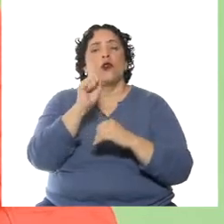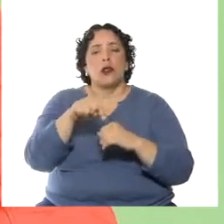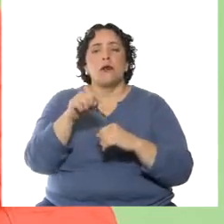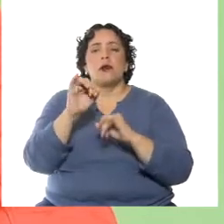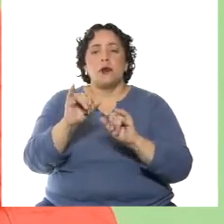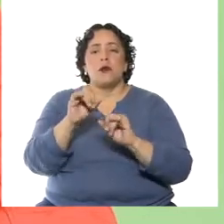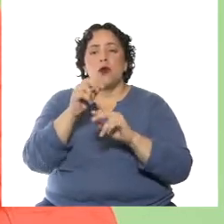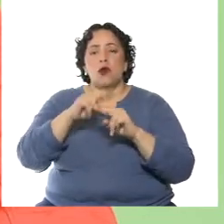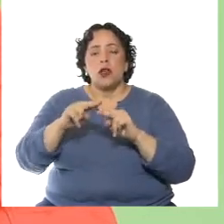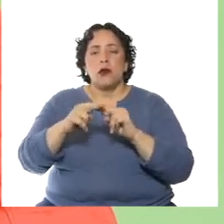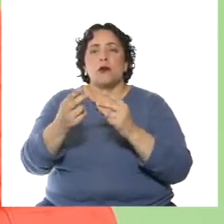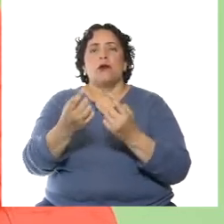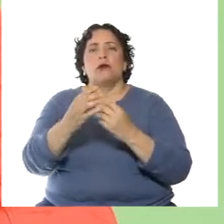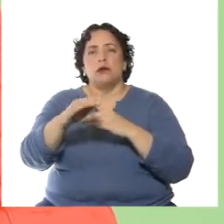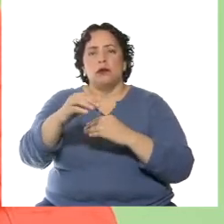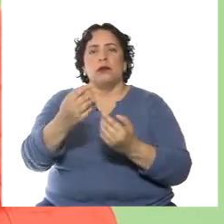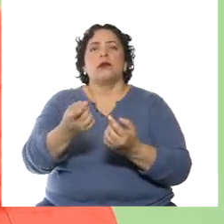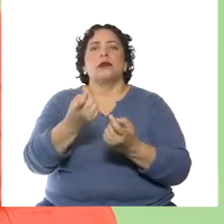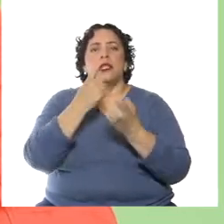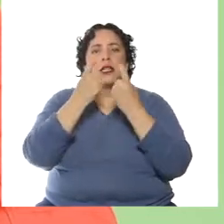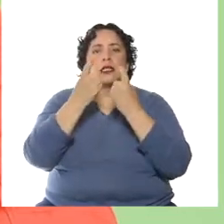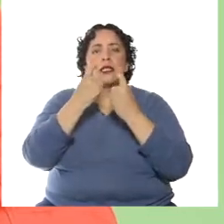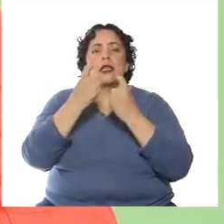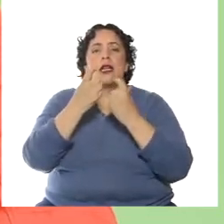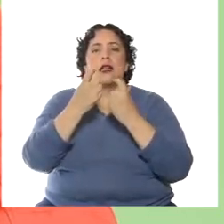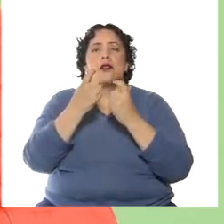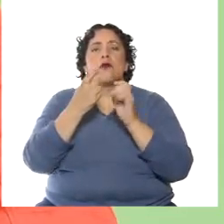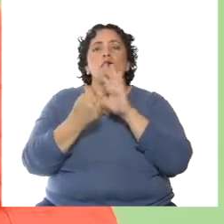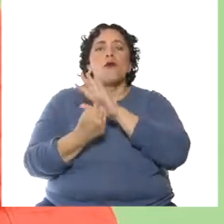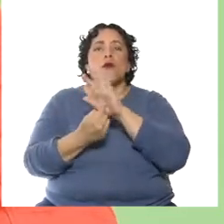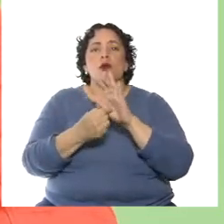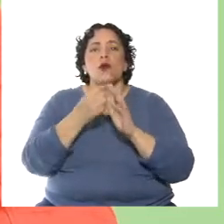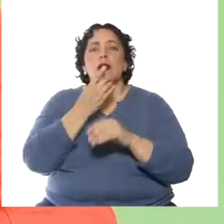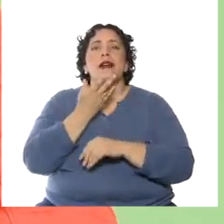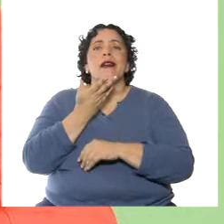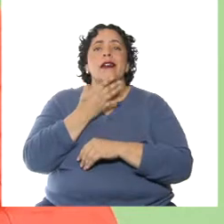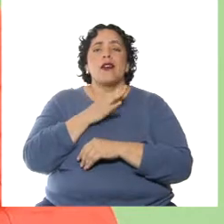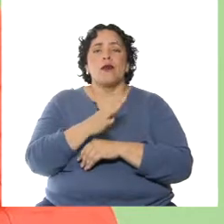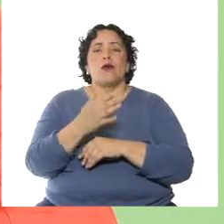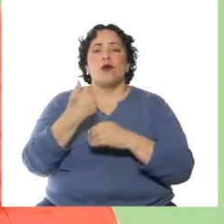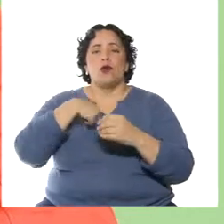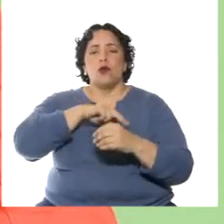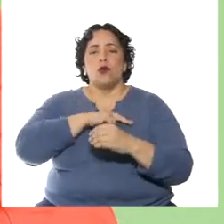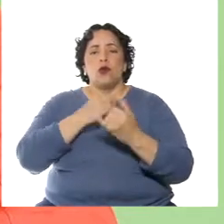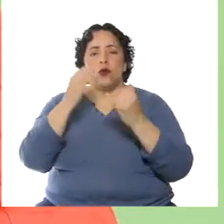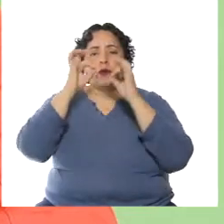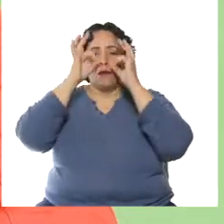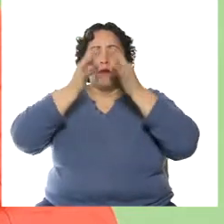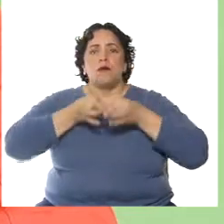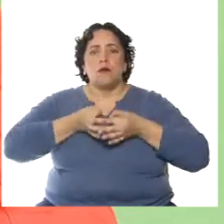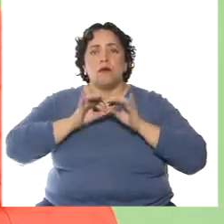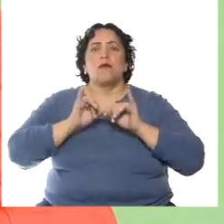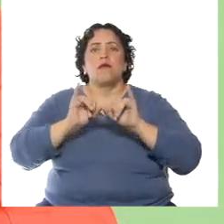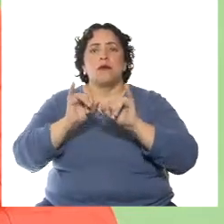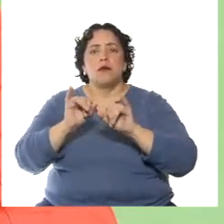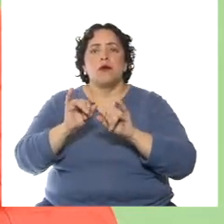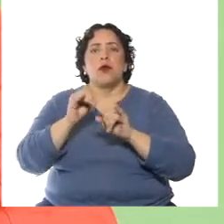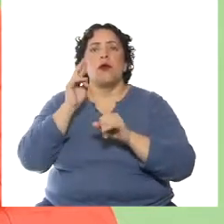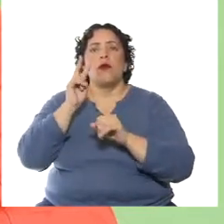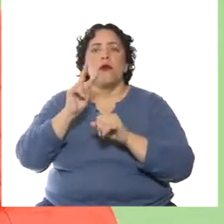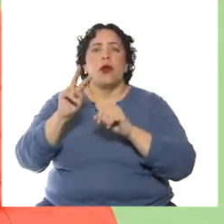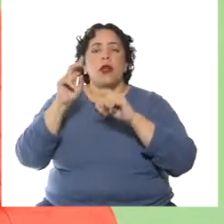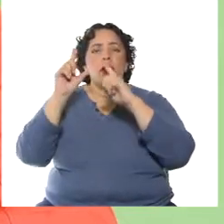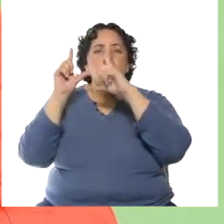ellos. ¿Y qué mejor manera de hacerlo que con el ejemplo? Somos ejemplo para los niños y las niñas. Vean esas imágenes en donde